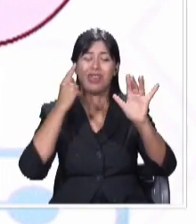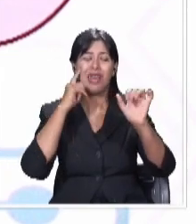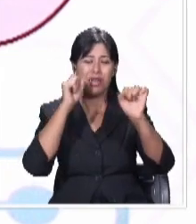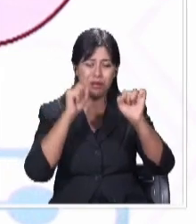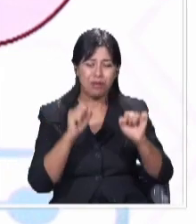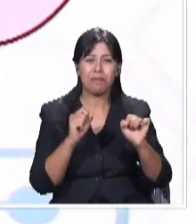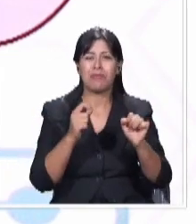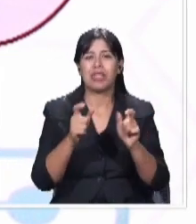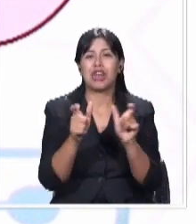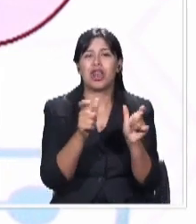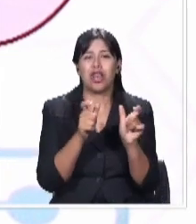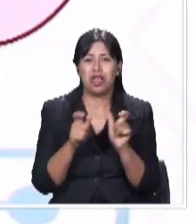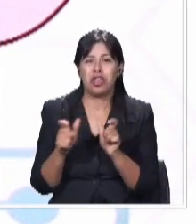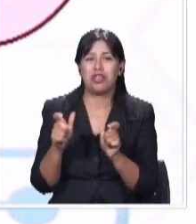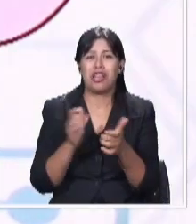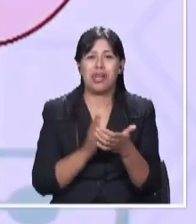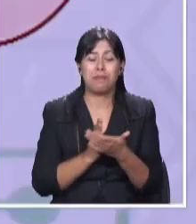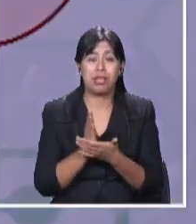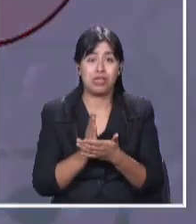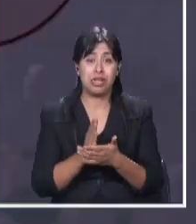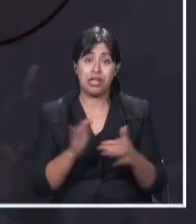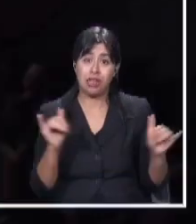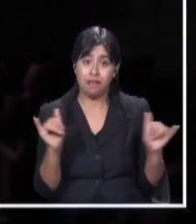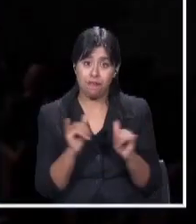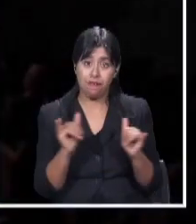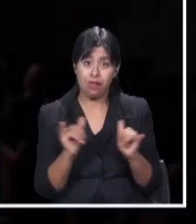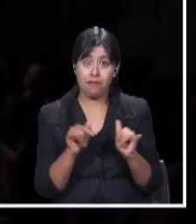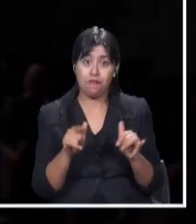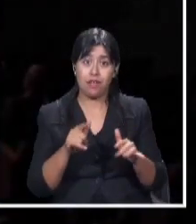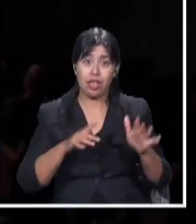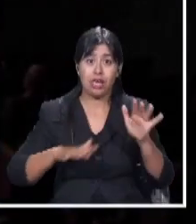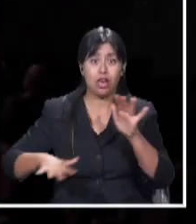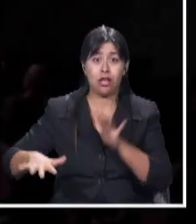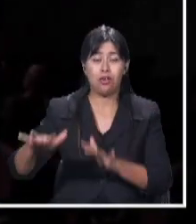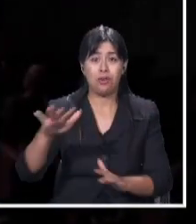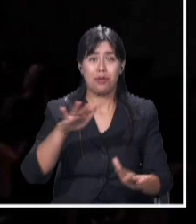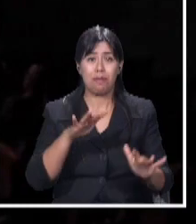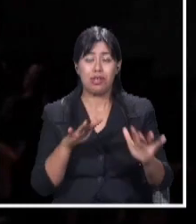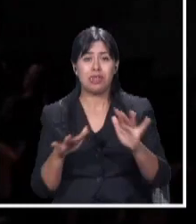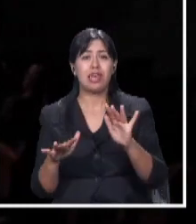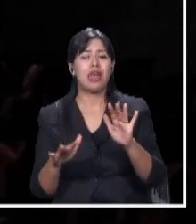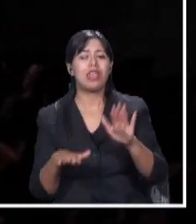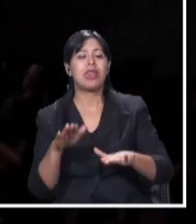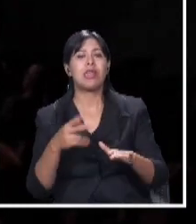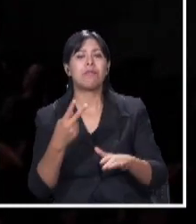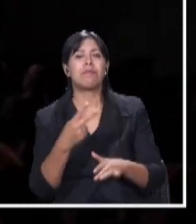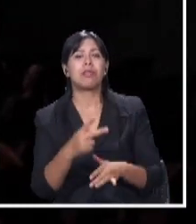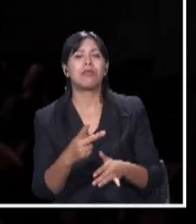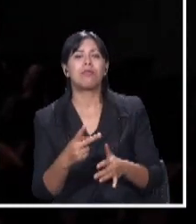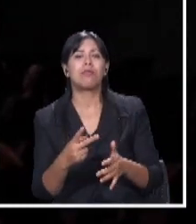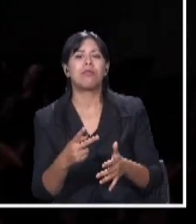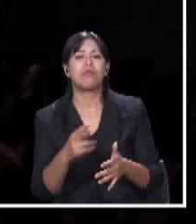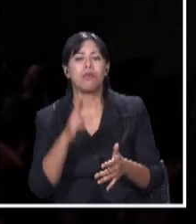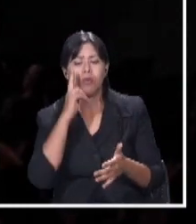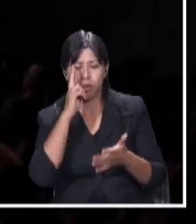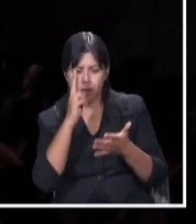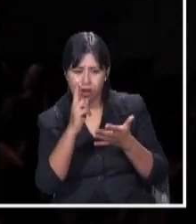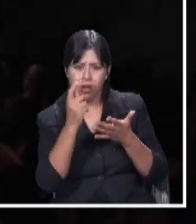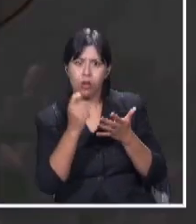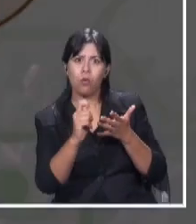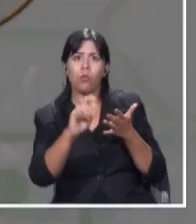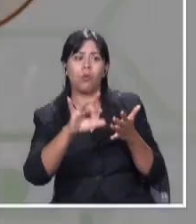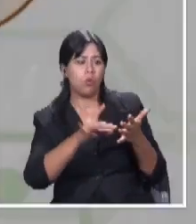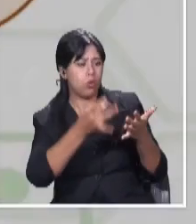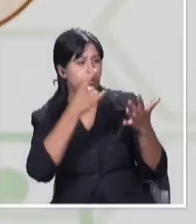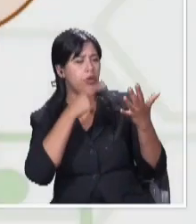moverse, por ejemplo, de un bebé, depende de cómo el bebé empieza a tomar reconocimiento,